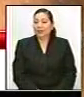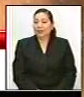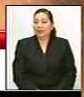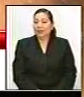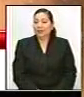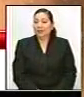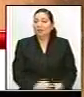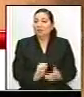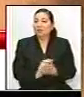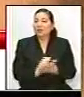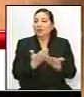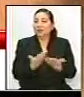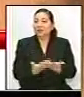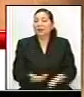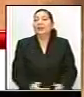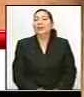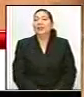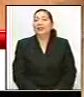Muy buenas tardes.